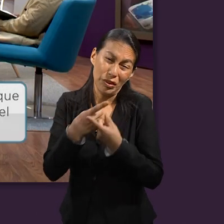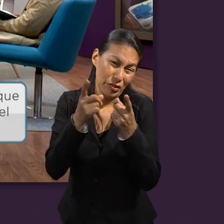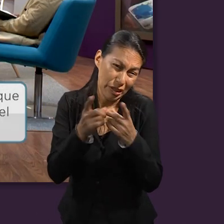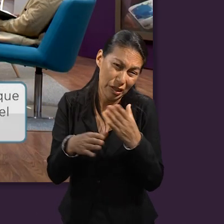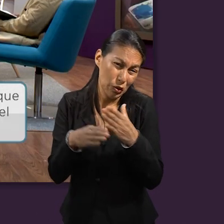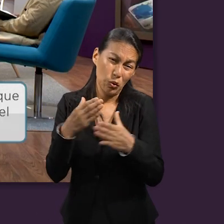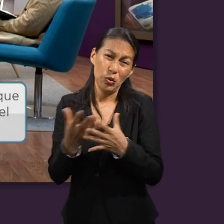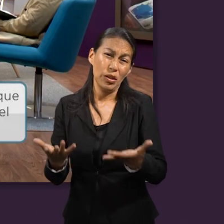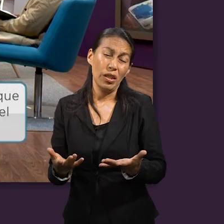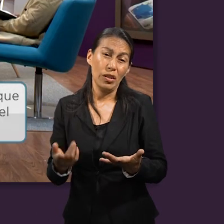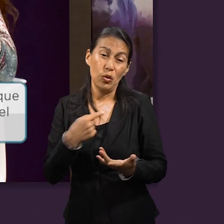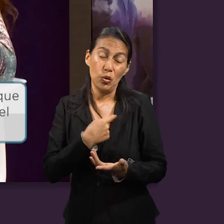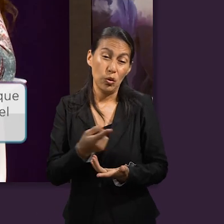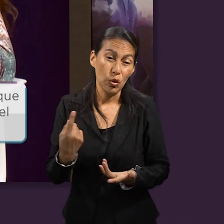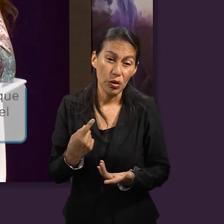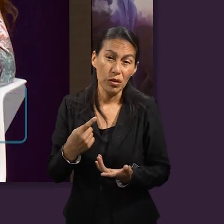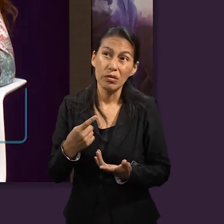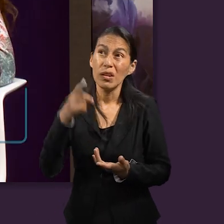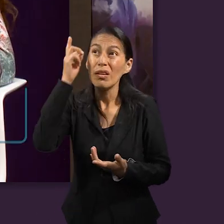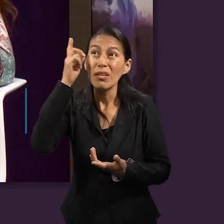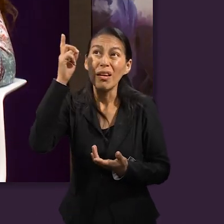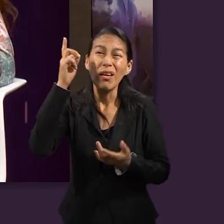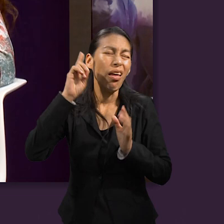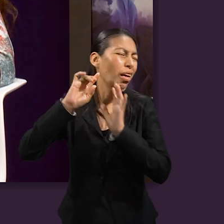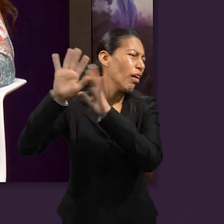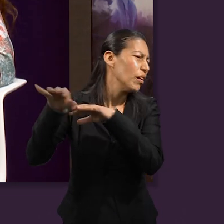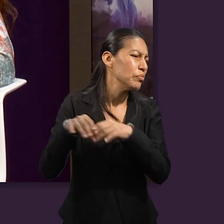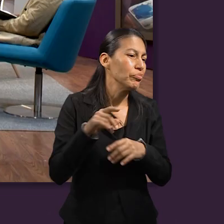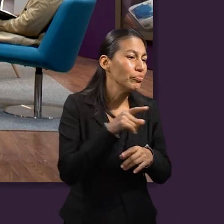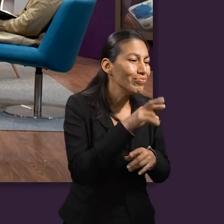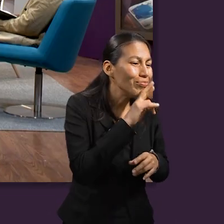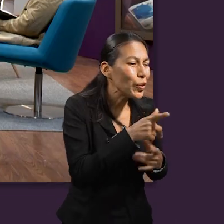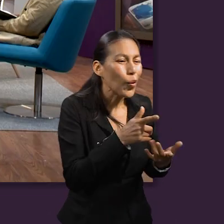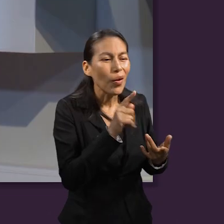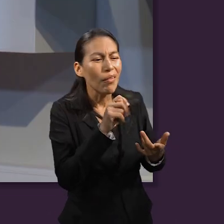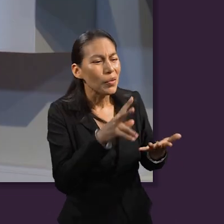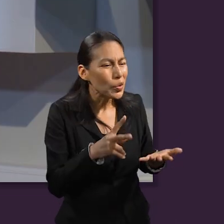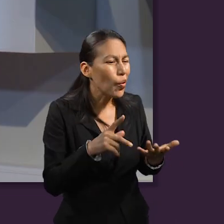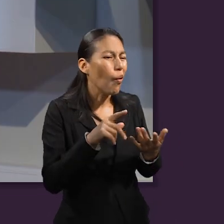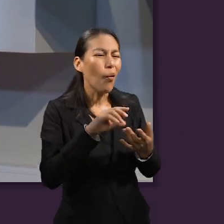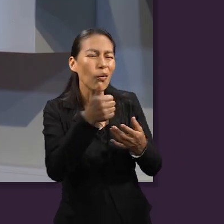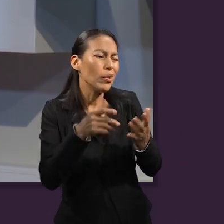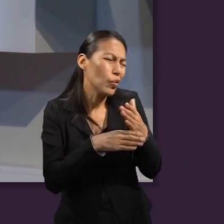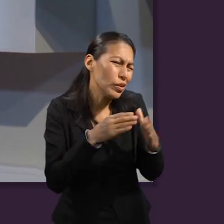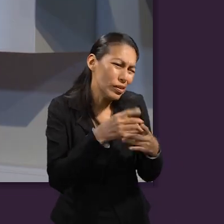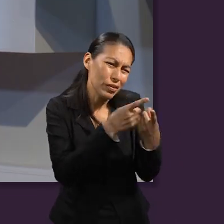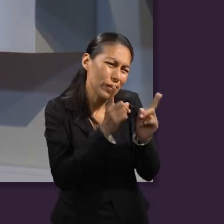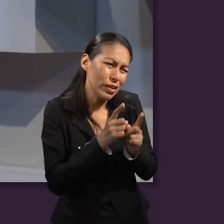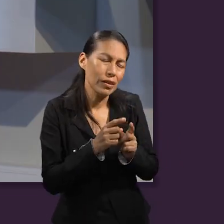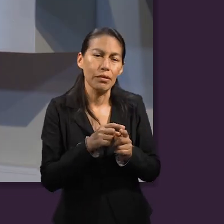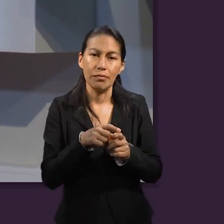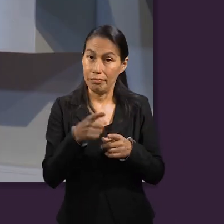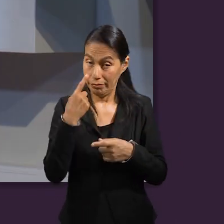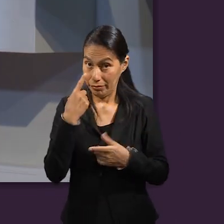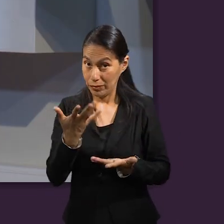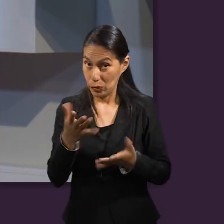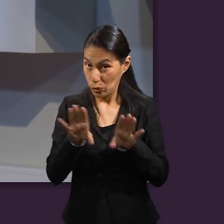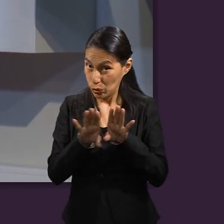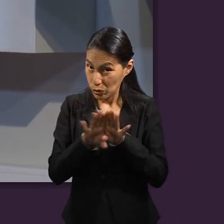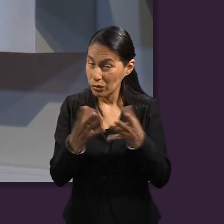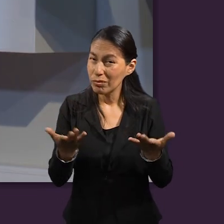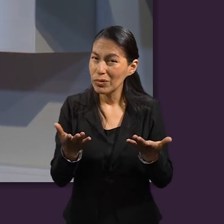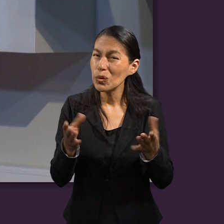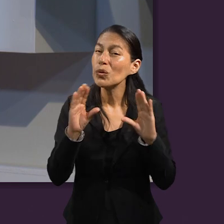nosotros de los cuales debemos despojarnos para poder seguir a dios no hoy es es complicado no encontrar